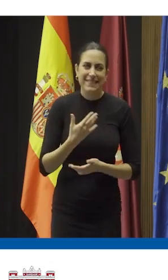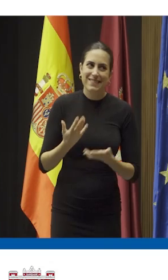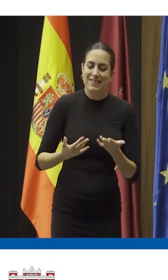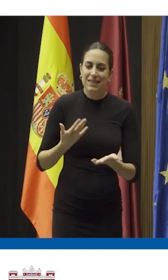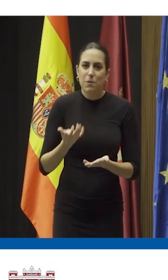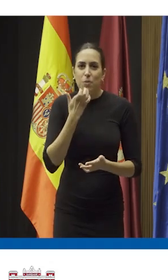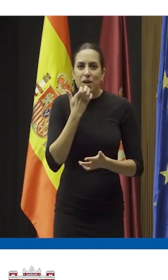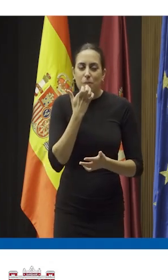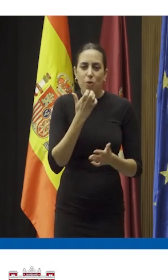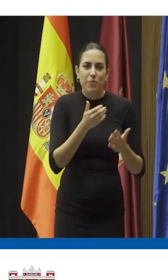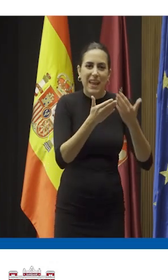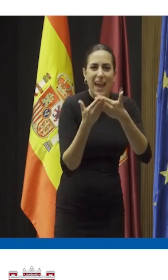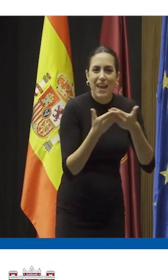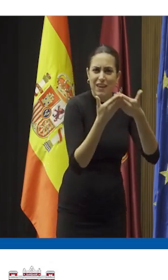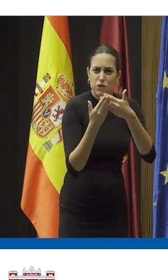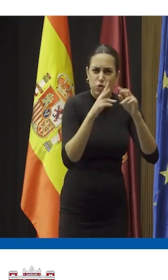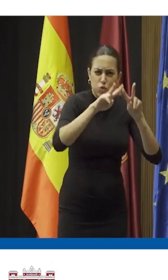en los que se ha avanzado pues para